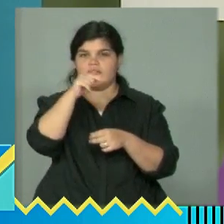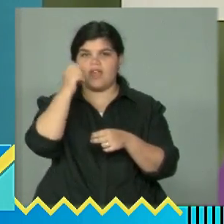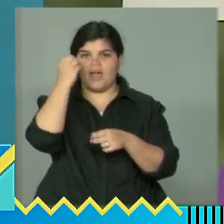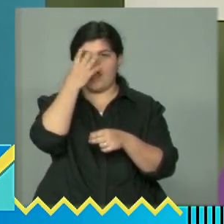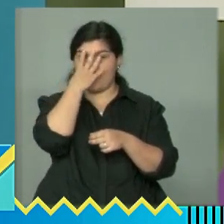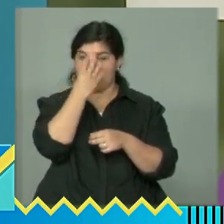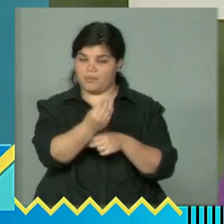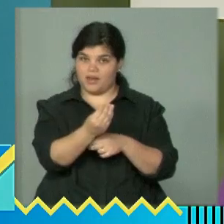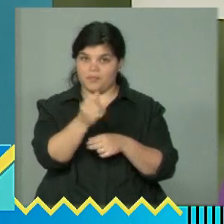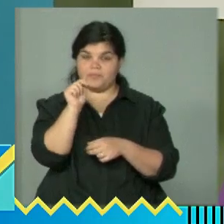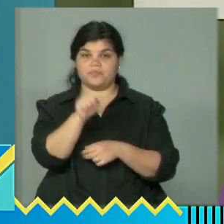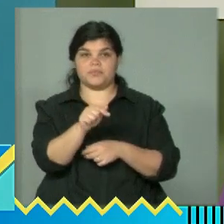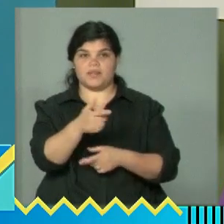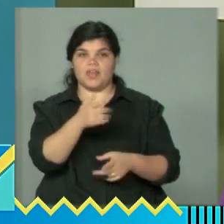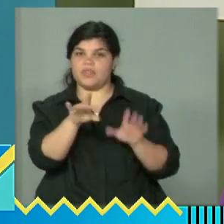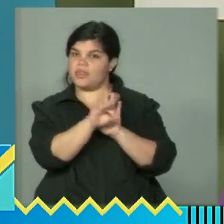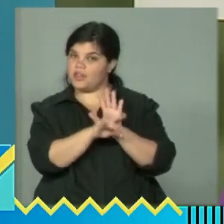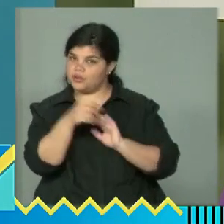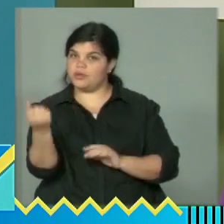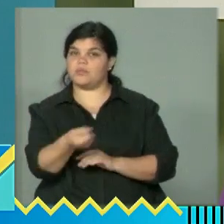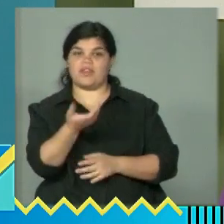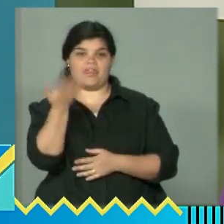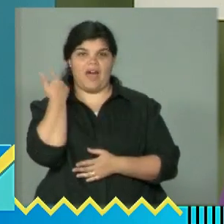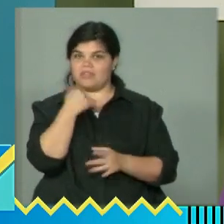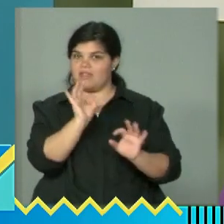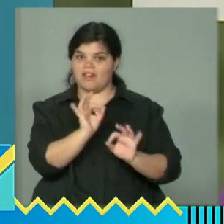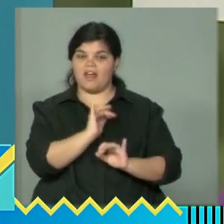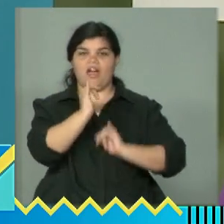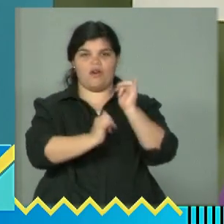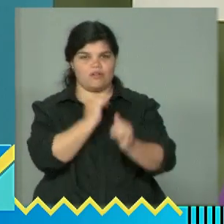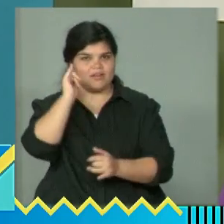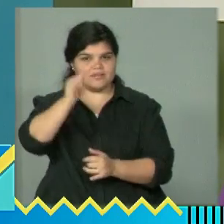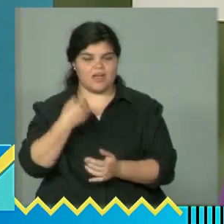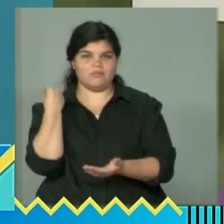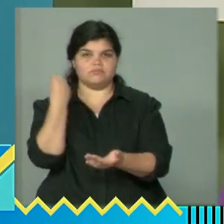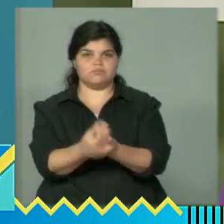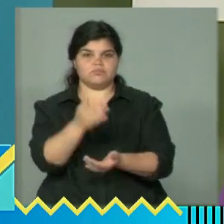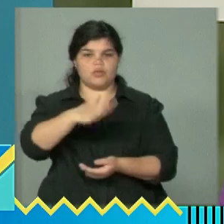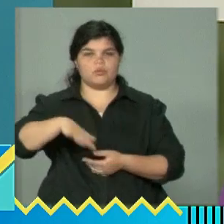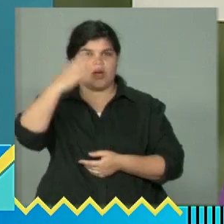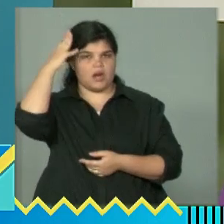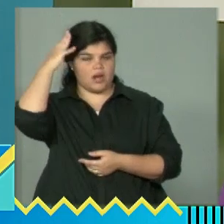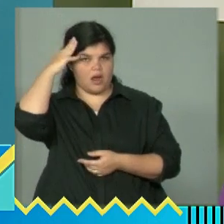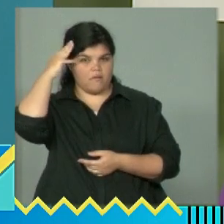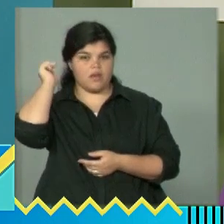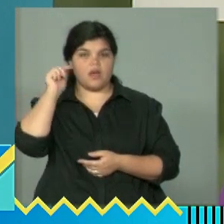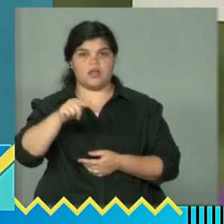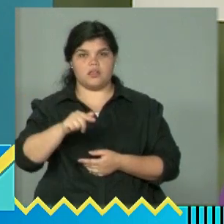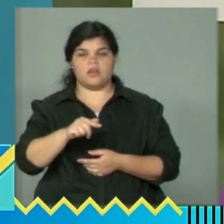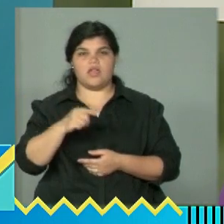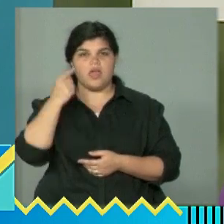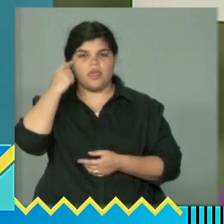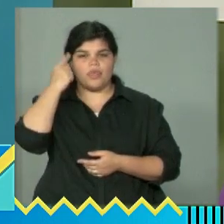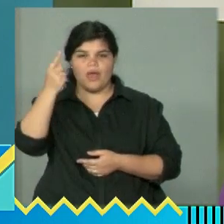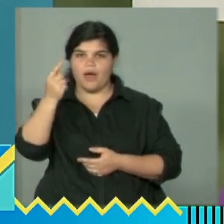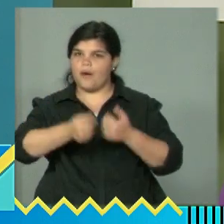importante que no lo habíamos dicho, así que bueno, los chicos también de la Escuela de Agricultura diciendo presente en esta nave cultural, en esta maratón de ideas. Vamos a